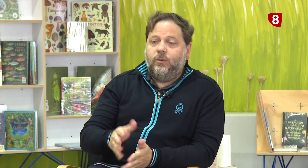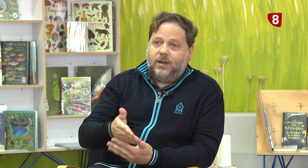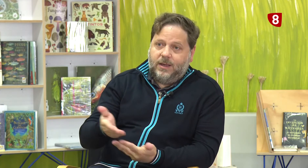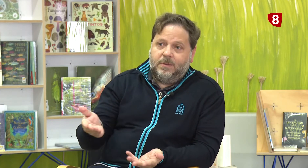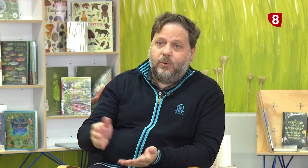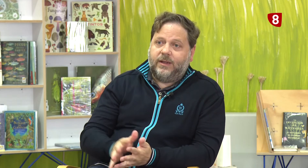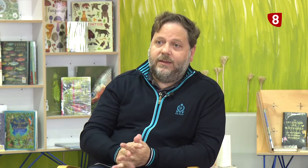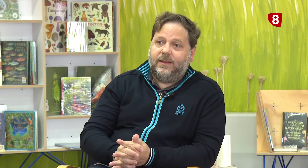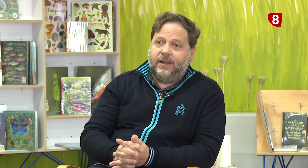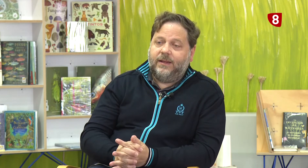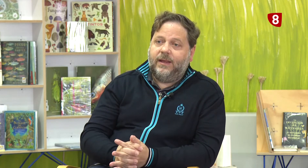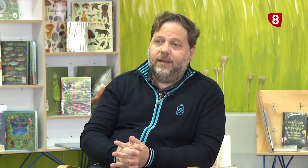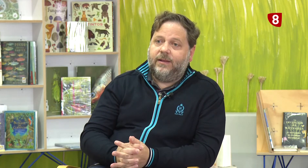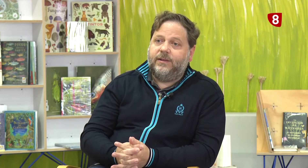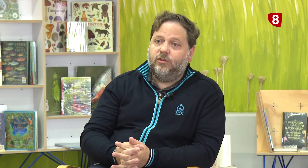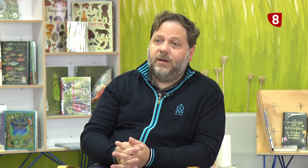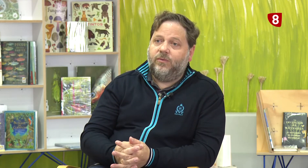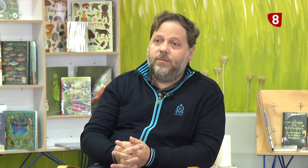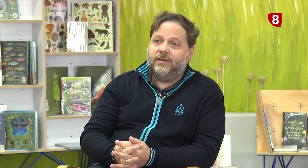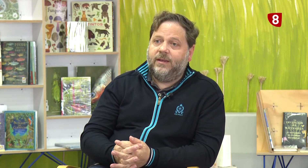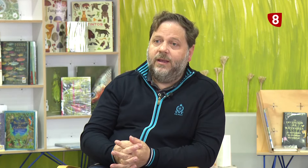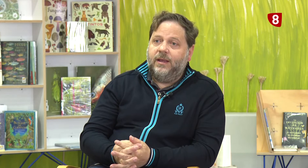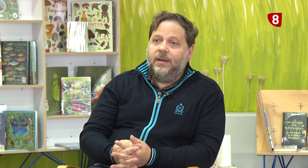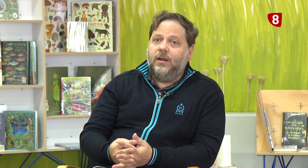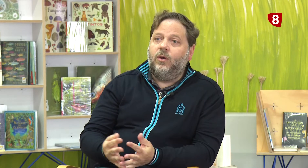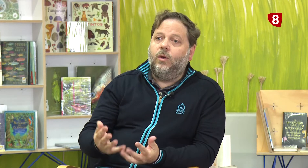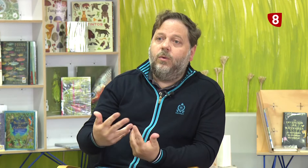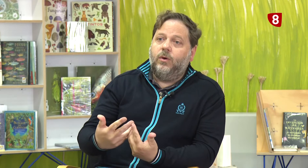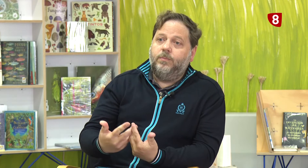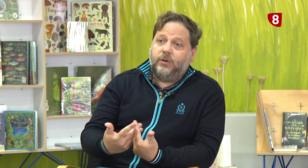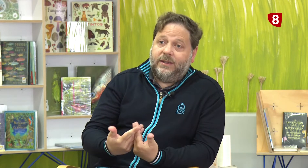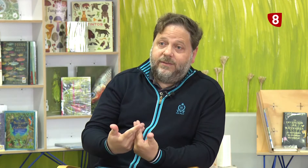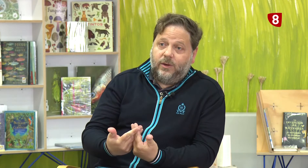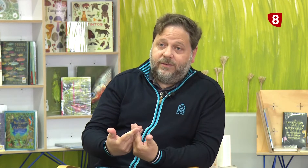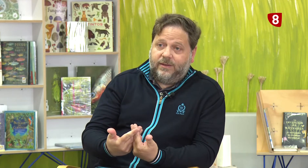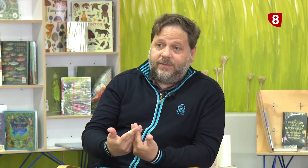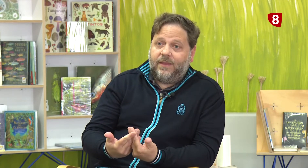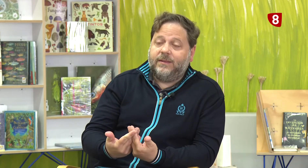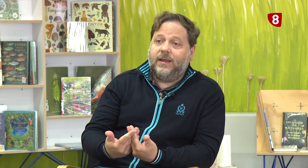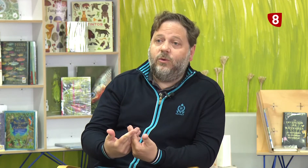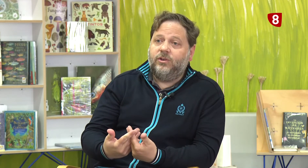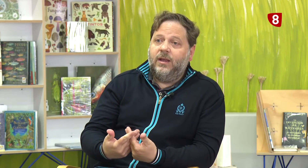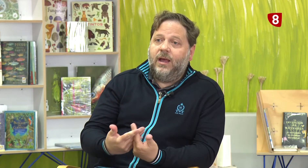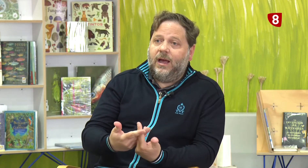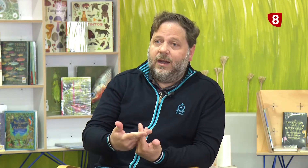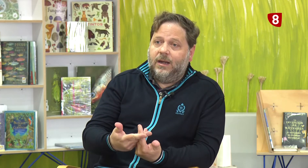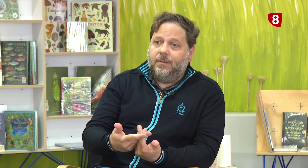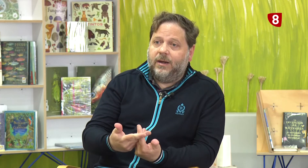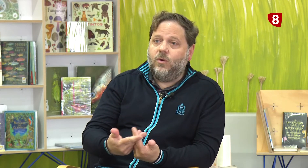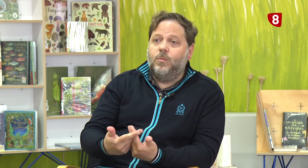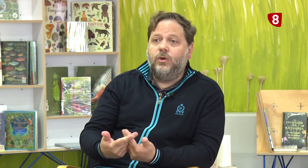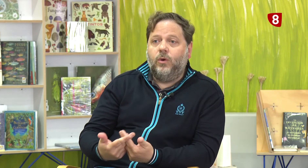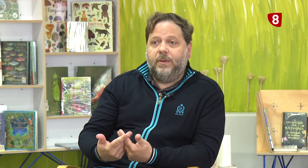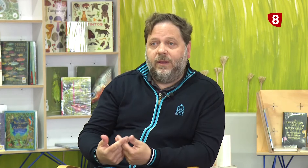hay una gama importante de sitios para formarse, lo importante ahora es estar adaptados al